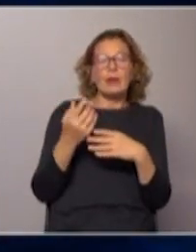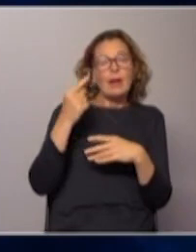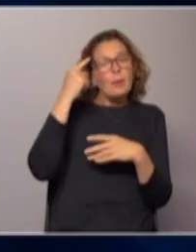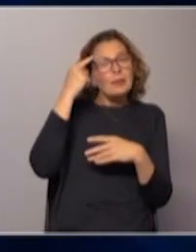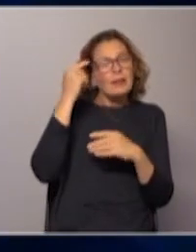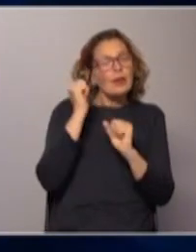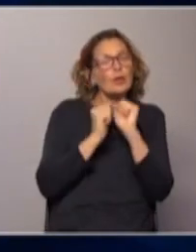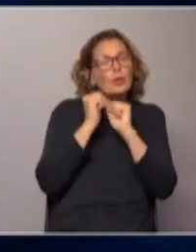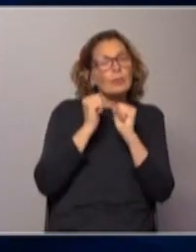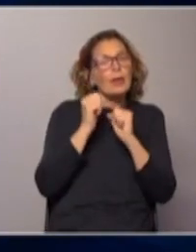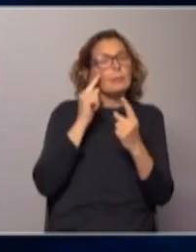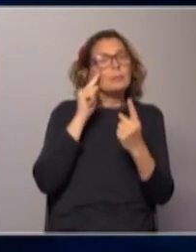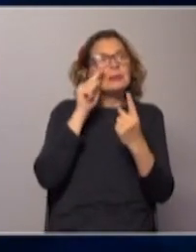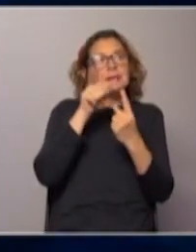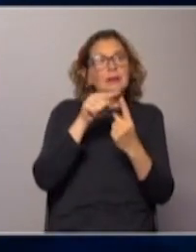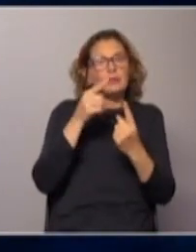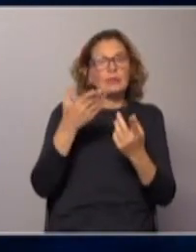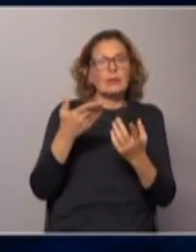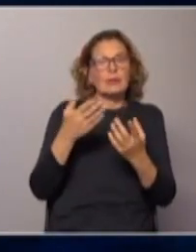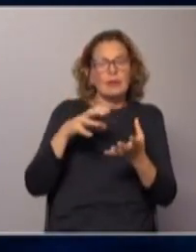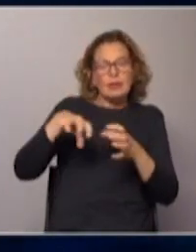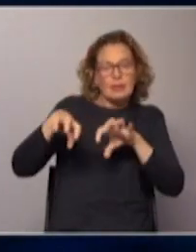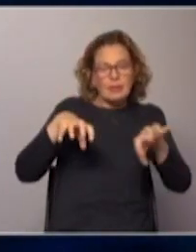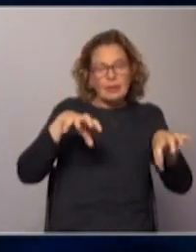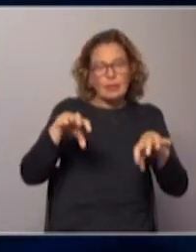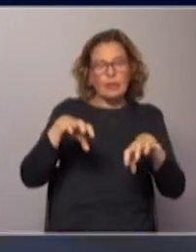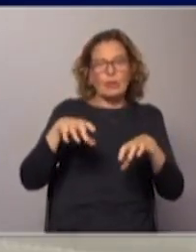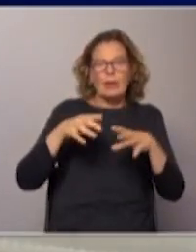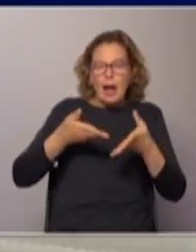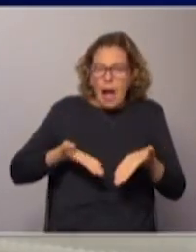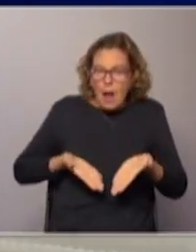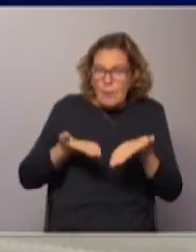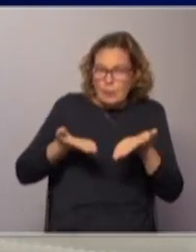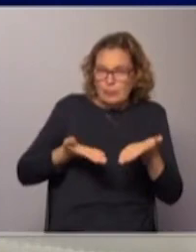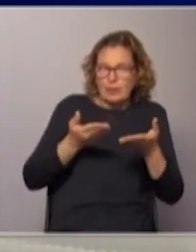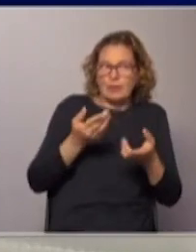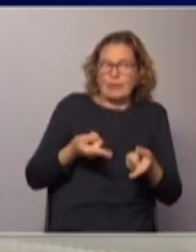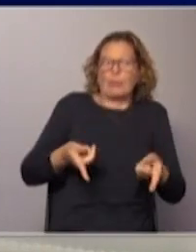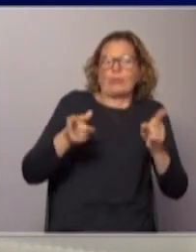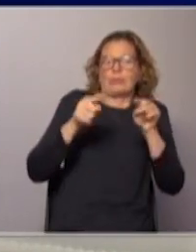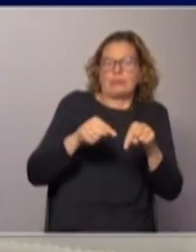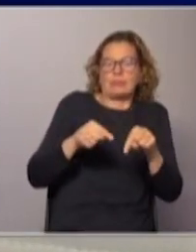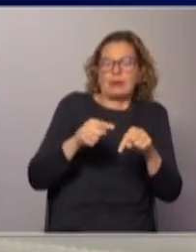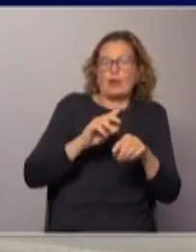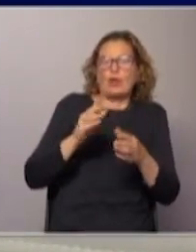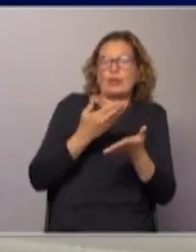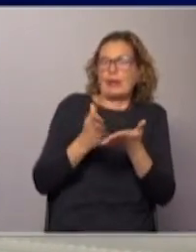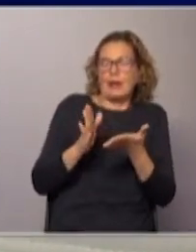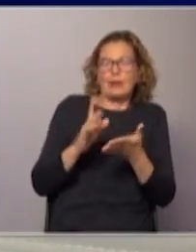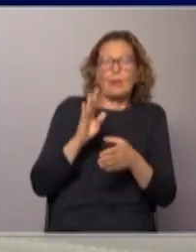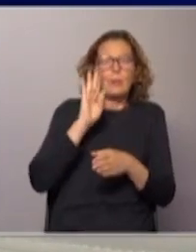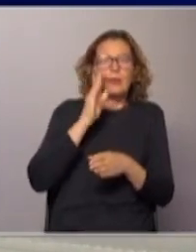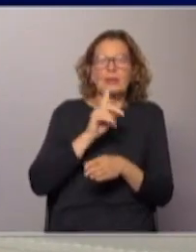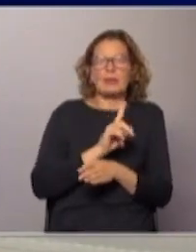pensar la economía desde una perspectiva de los sectores de actividad promover detenidos sectores de actividad y no sustituir no no nos